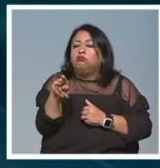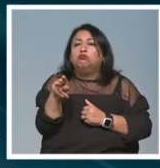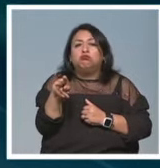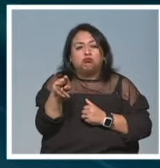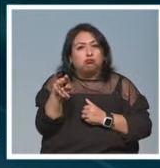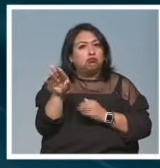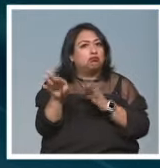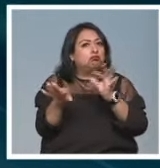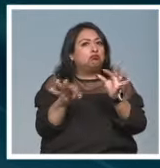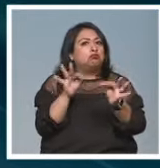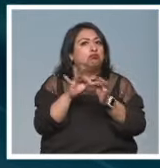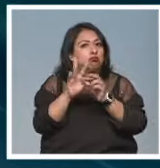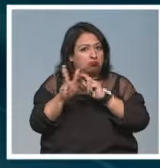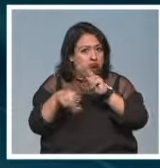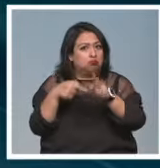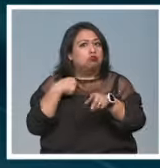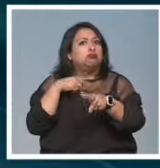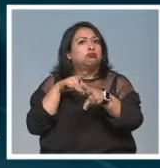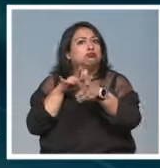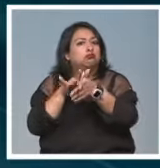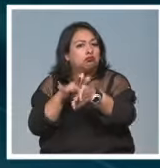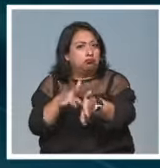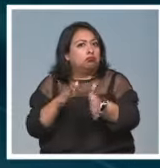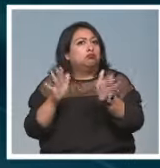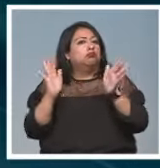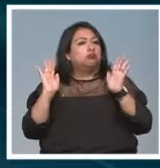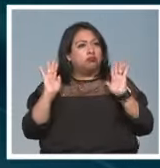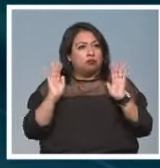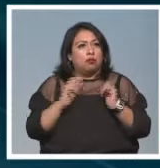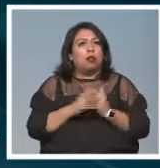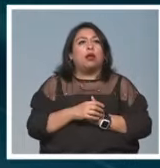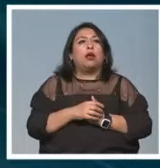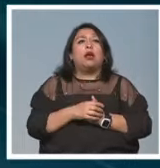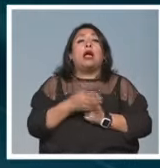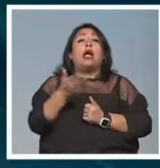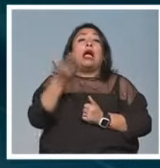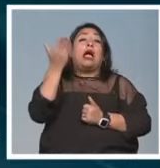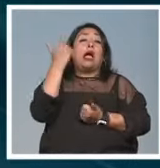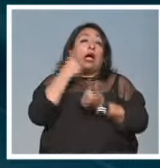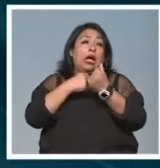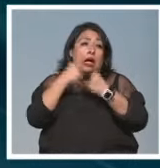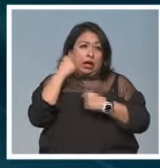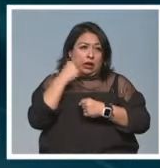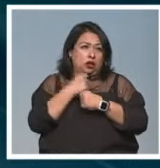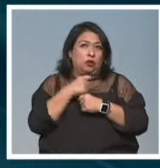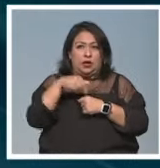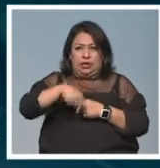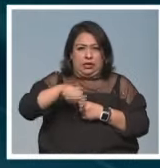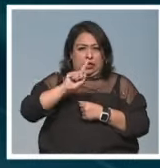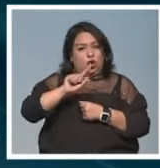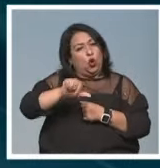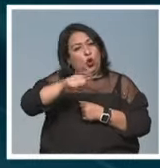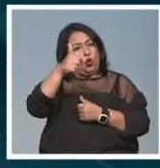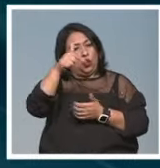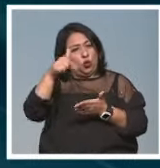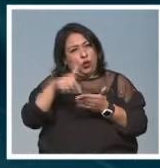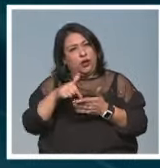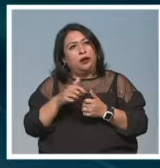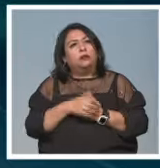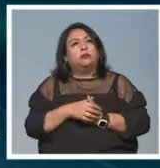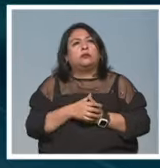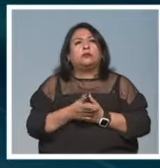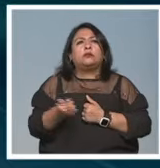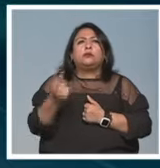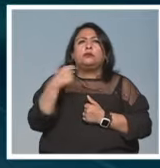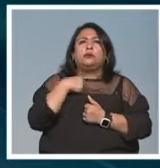pareció perfecto venir a apoyar, ya que en algunos años pasados, bueno, no aquí, en otro lado, nos